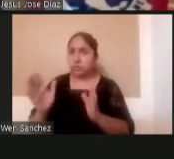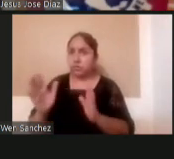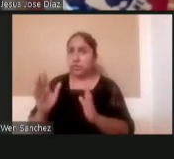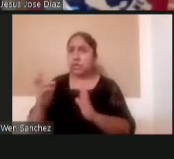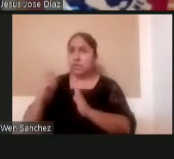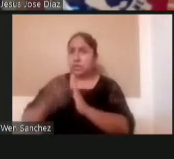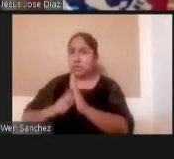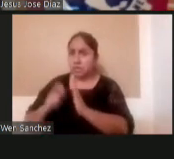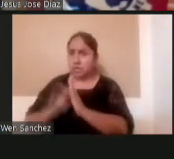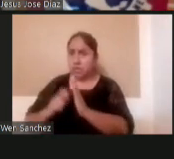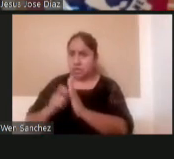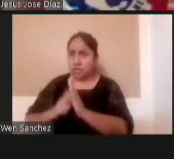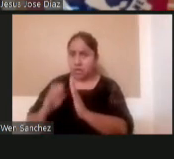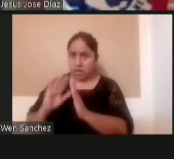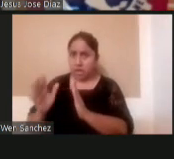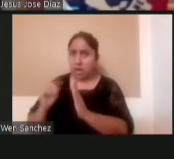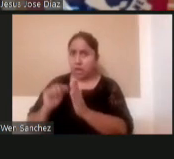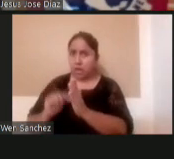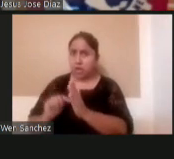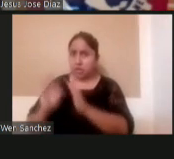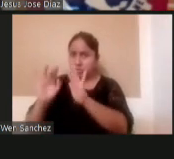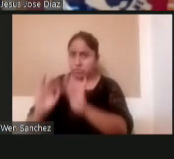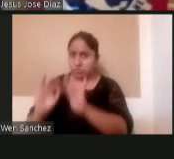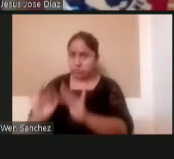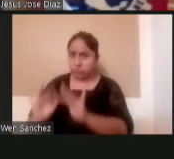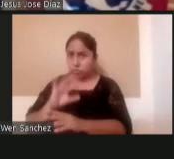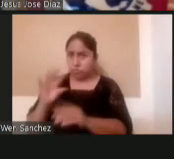de manifestarlo, levantando su mano.